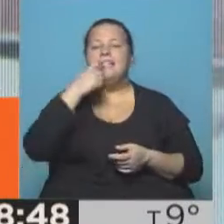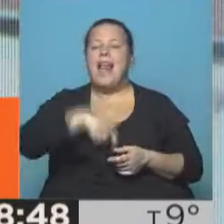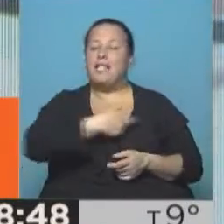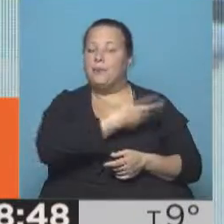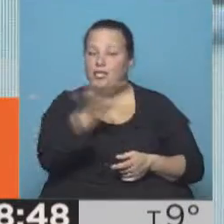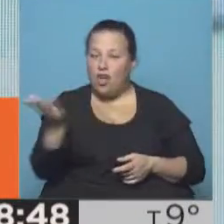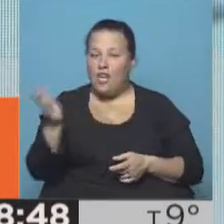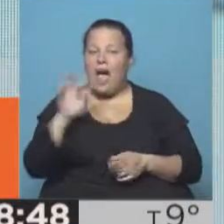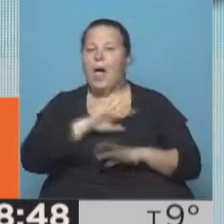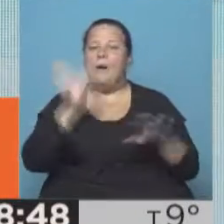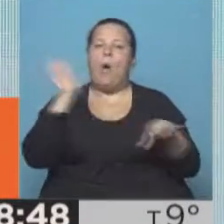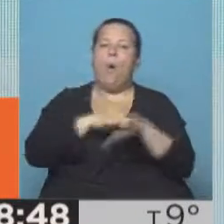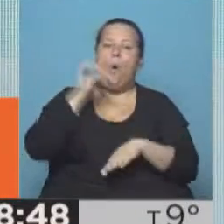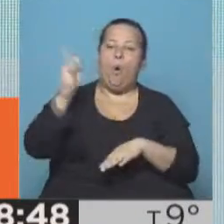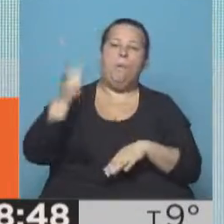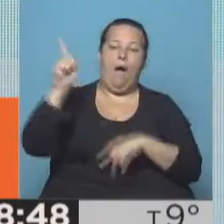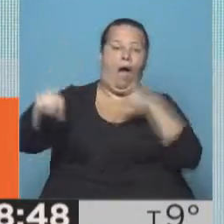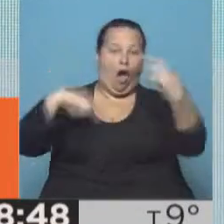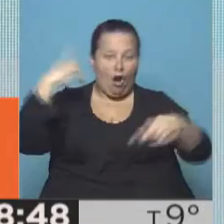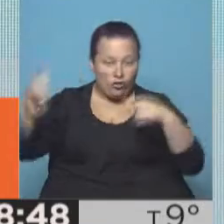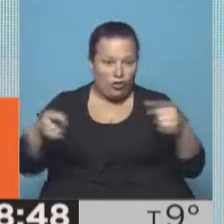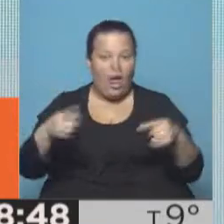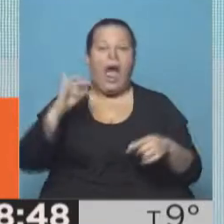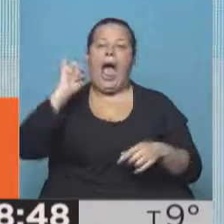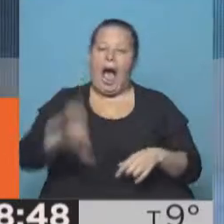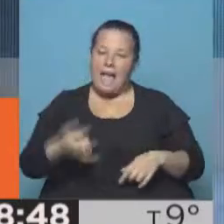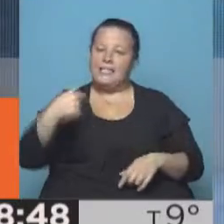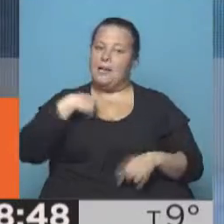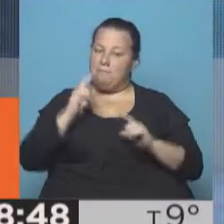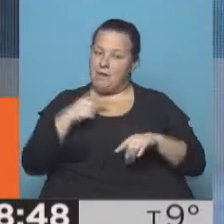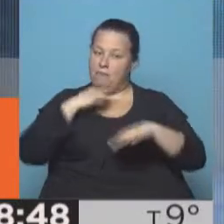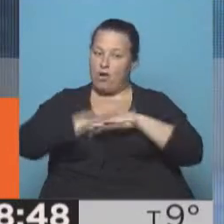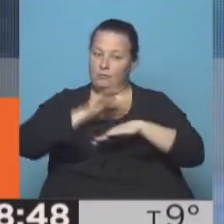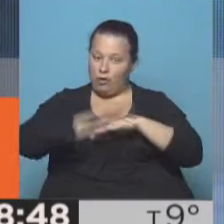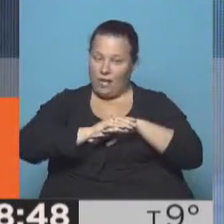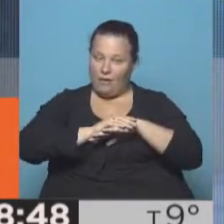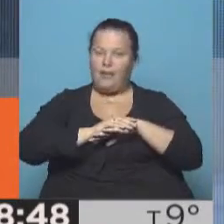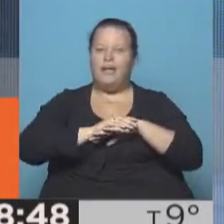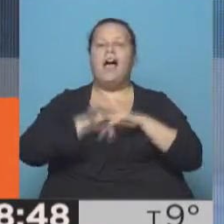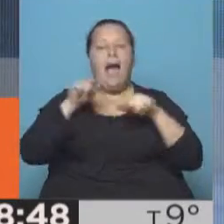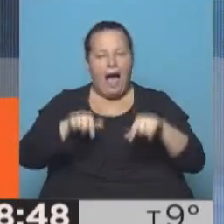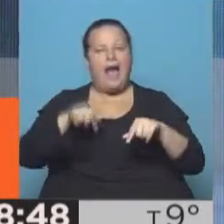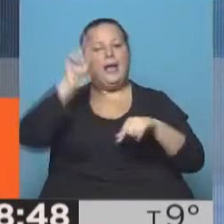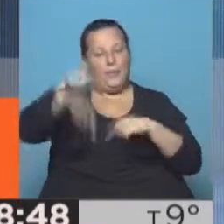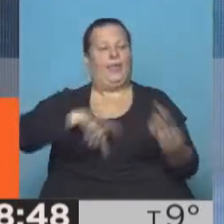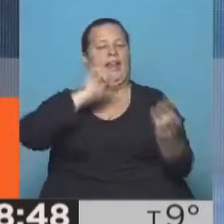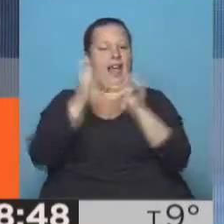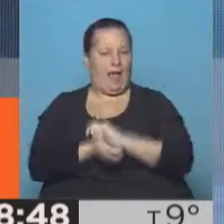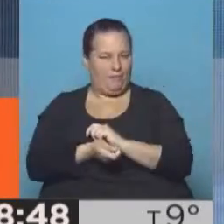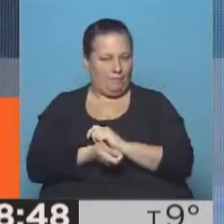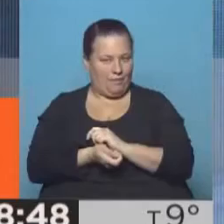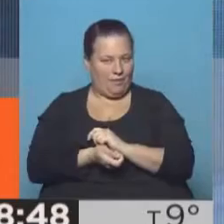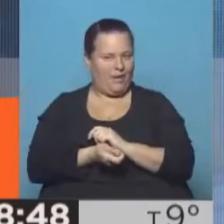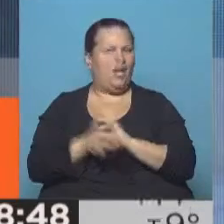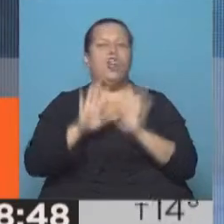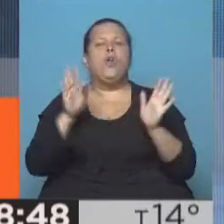sociedades dejan de echar la culpa a otros y asumen sus propias responsabilidades, ahí viene el cambio. Claro.